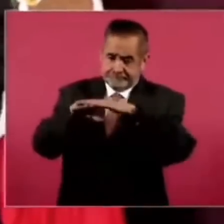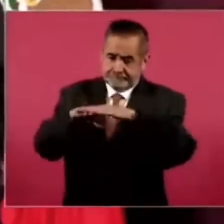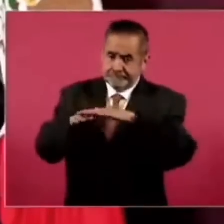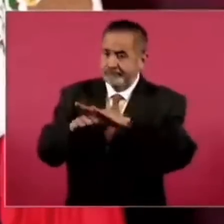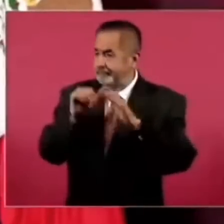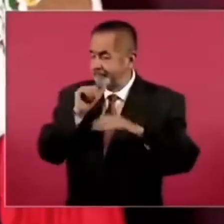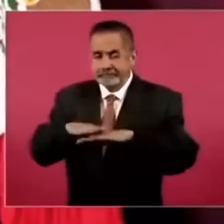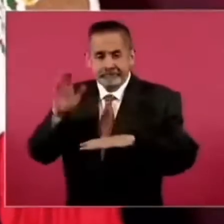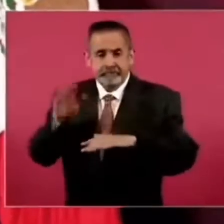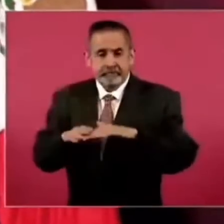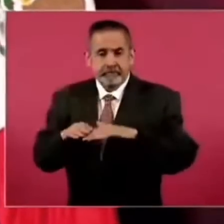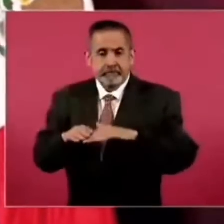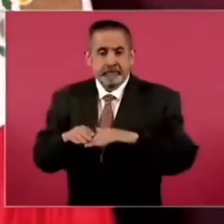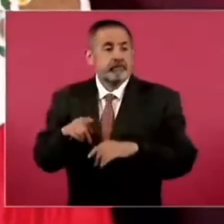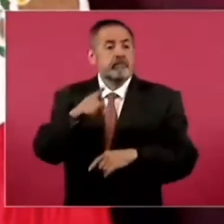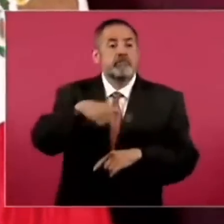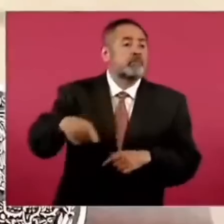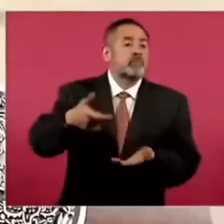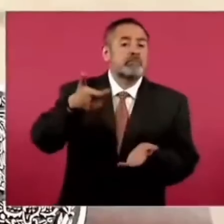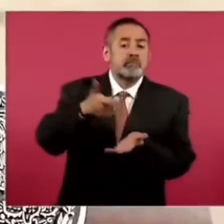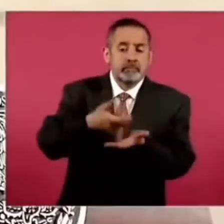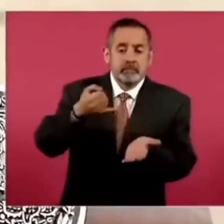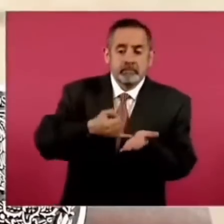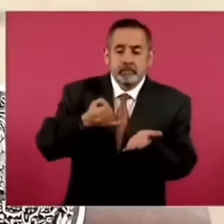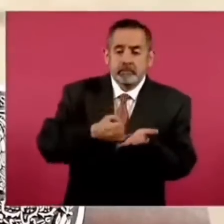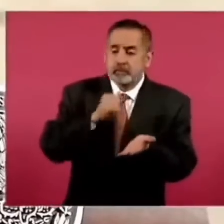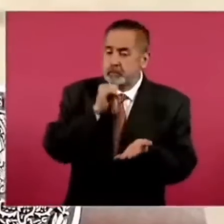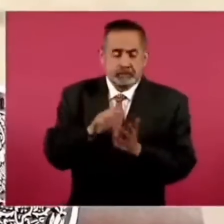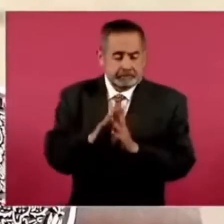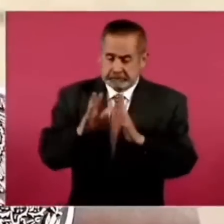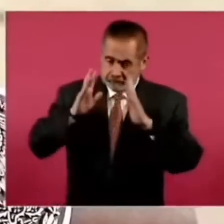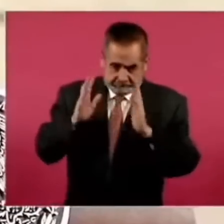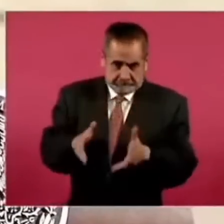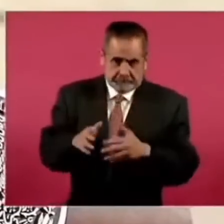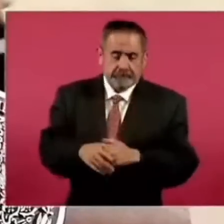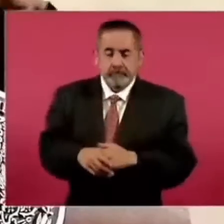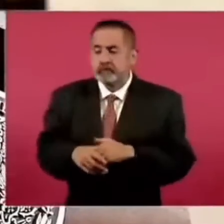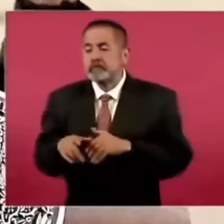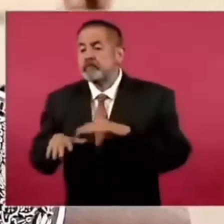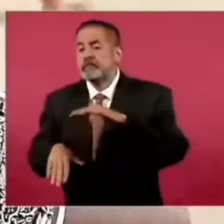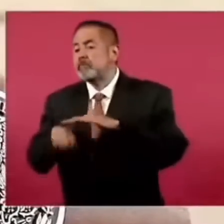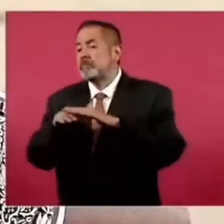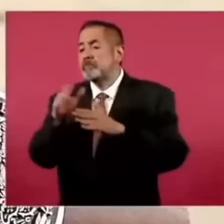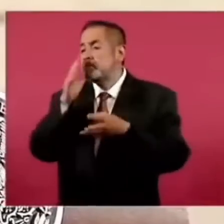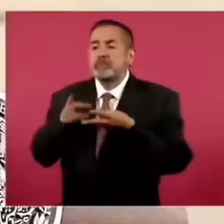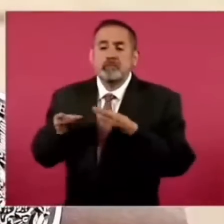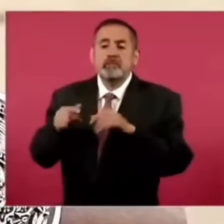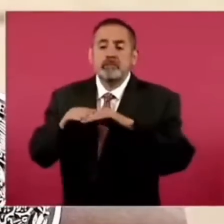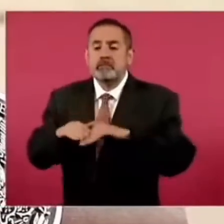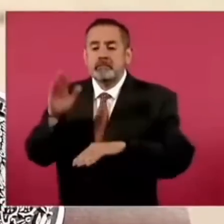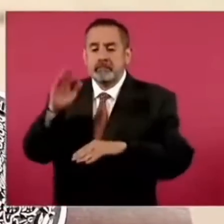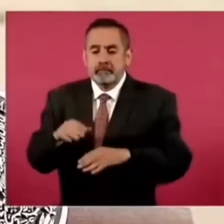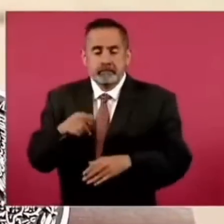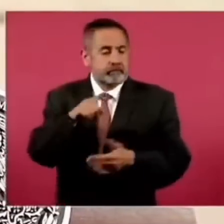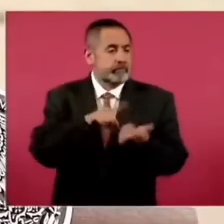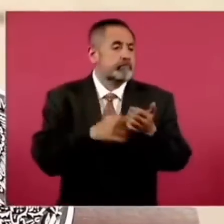porque no se van a aumentar impuestos en términos reales, porque no va a aumentar el precio de las